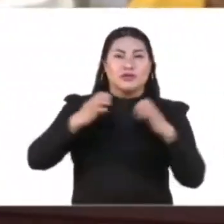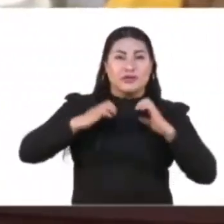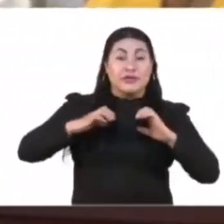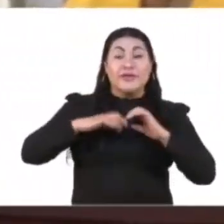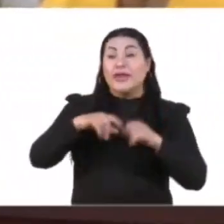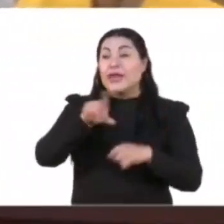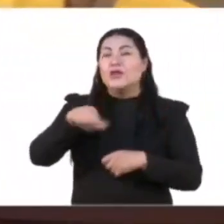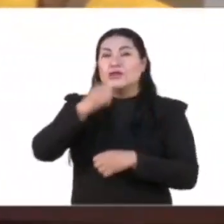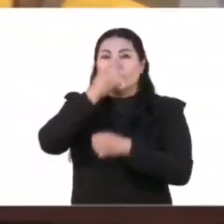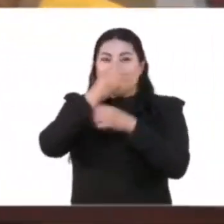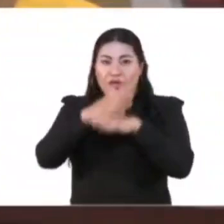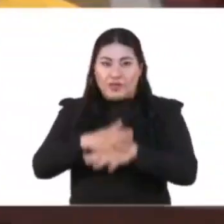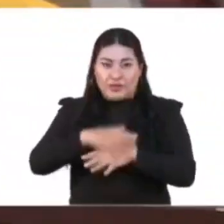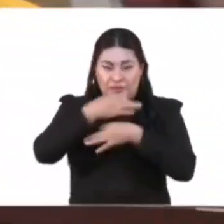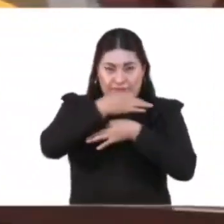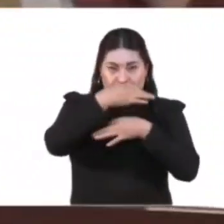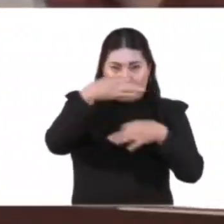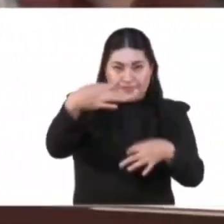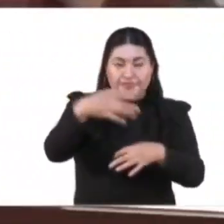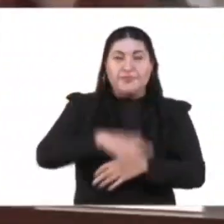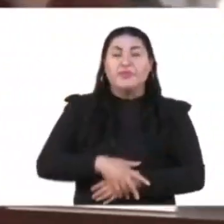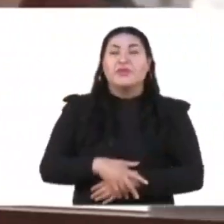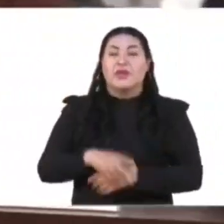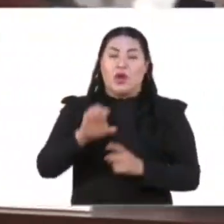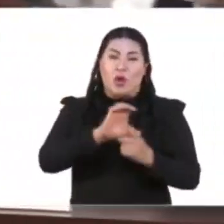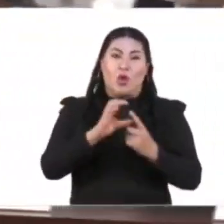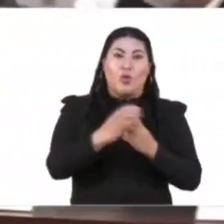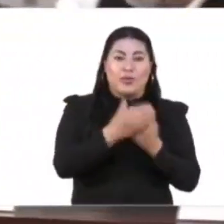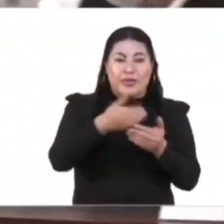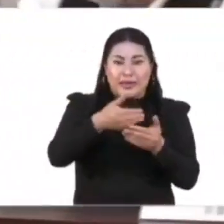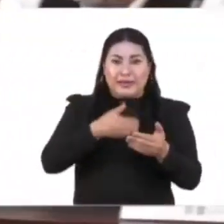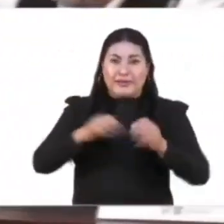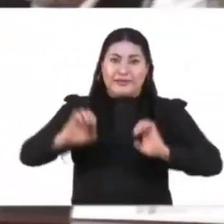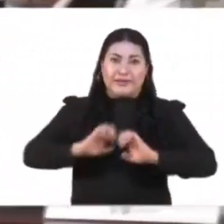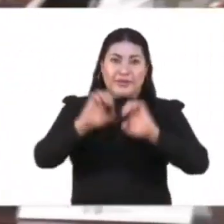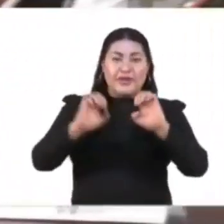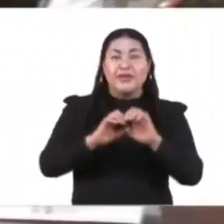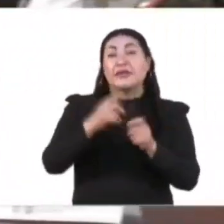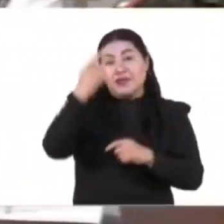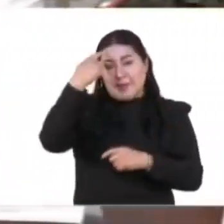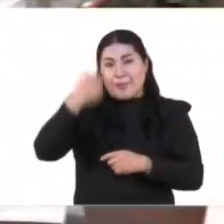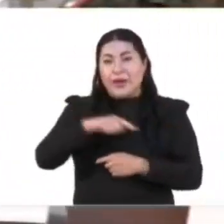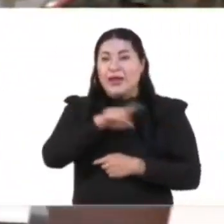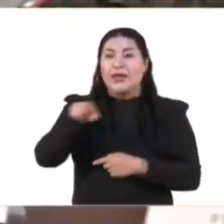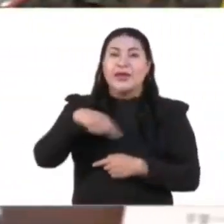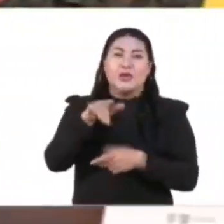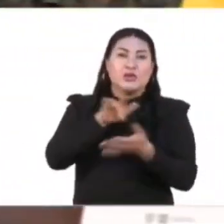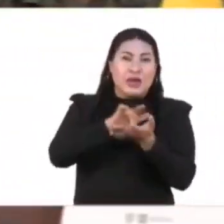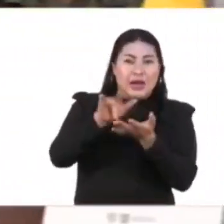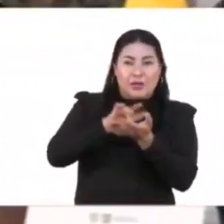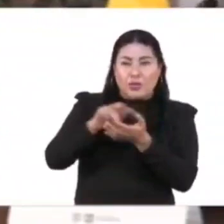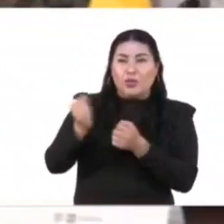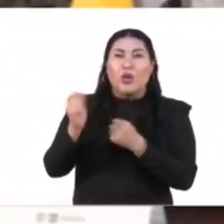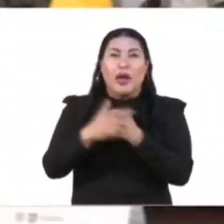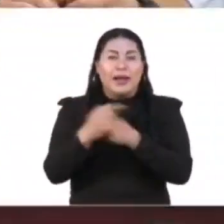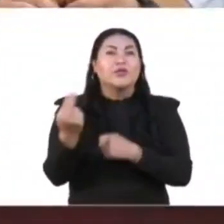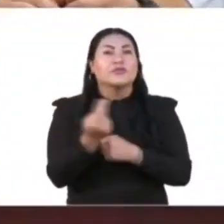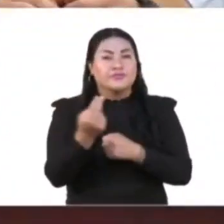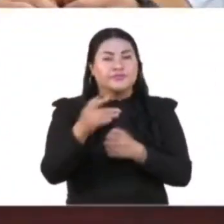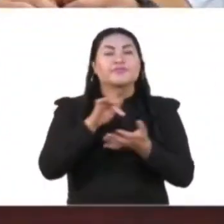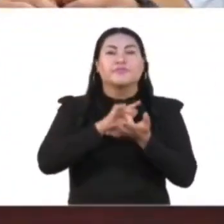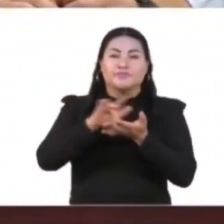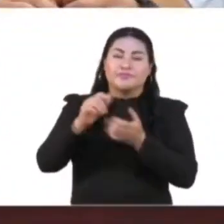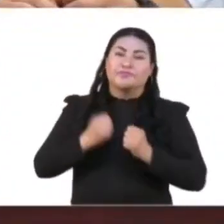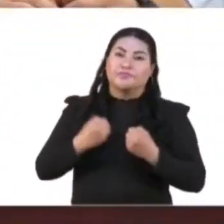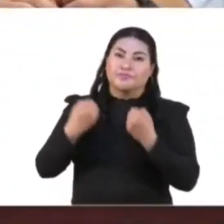información requerida por el Comité de Emergencias para la planeación de acciones y aplicación de los apoyos necesarios. Y también,